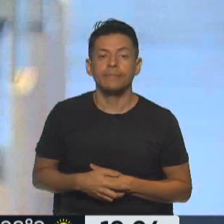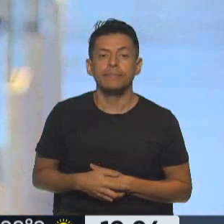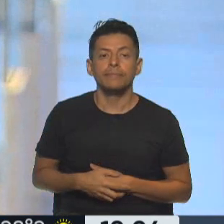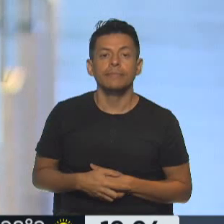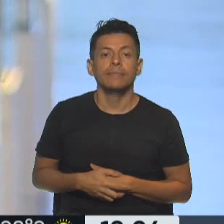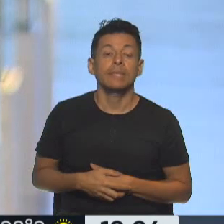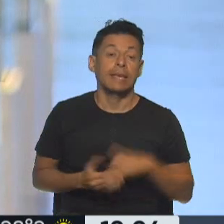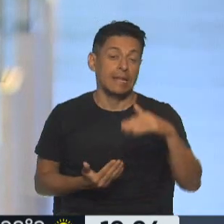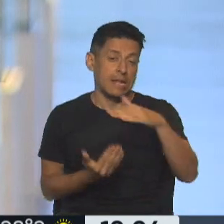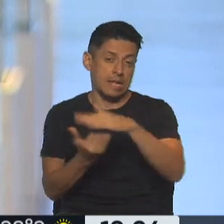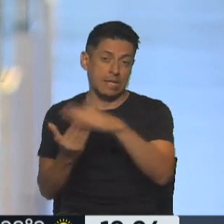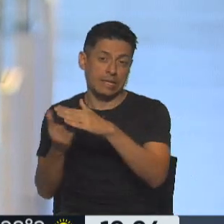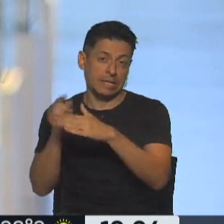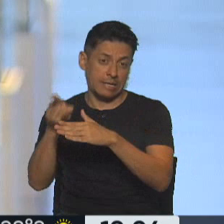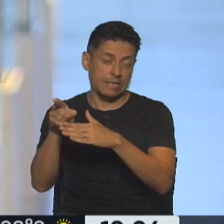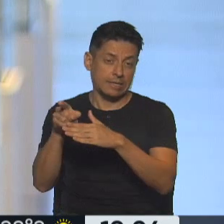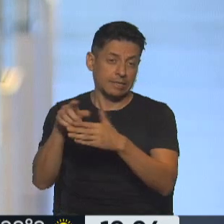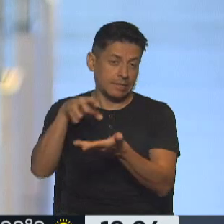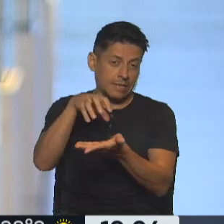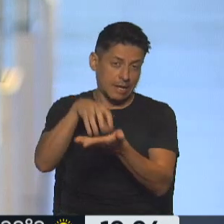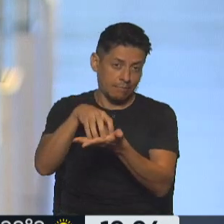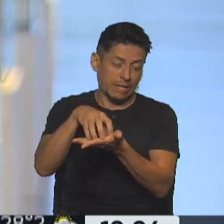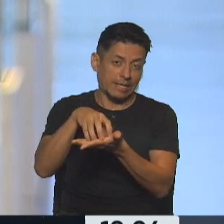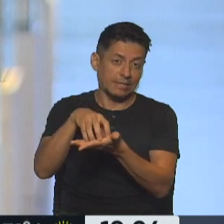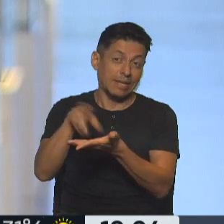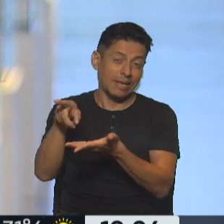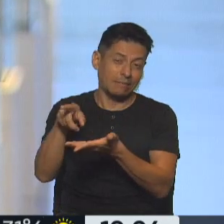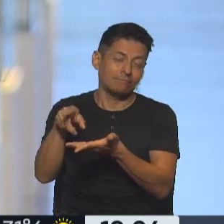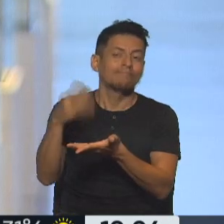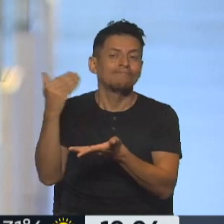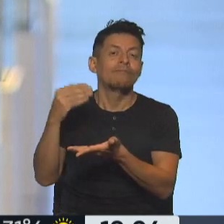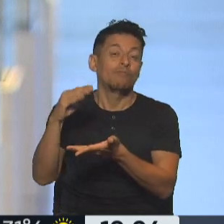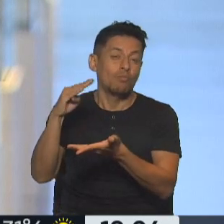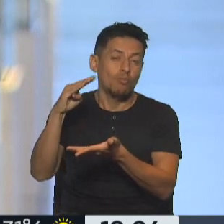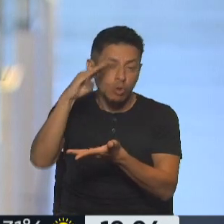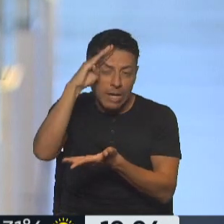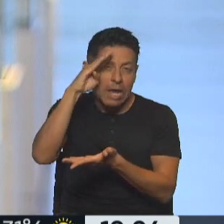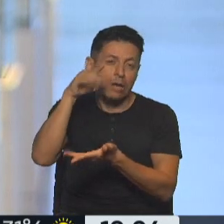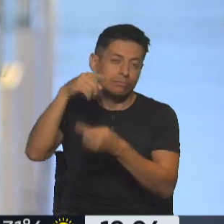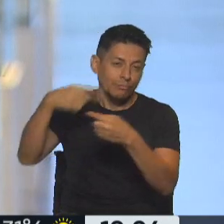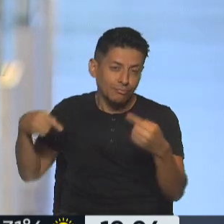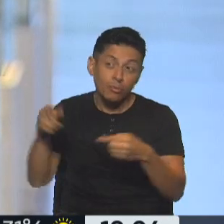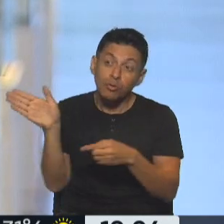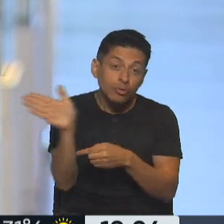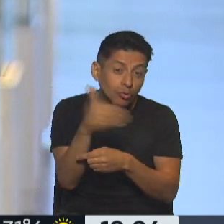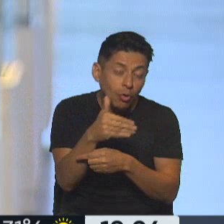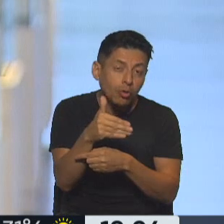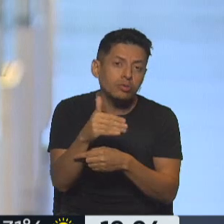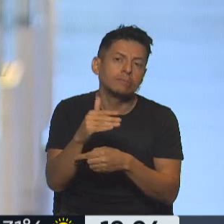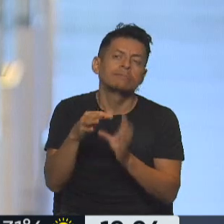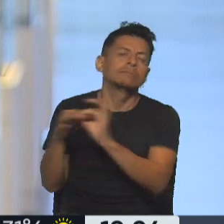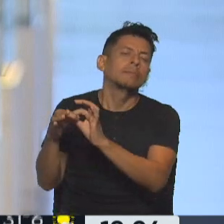Los líderes de la empresa del gobierno Bolsonaro y todos los actos de comunicación, todos eran